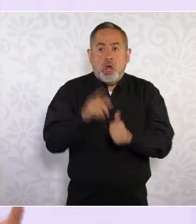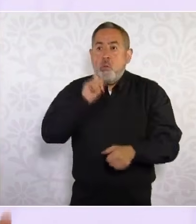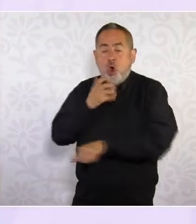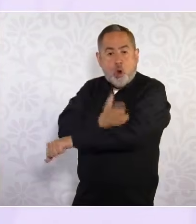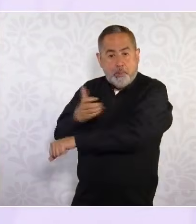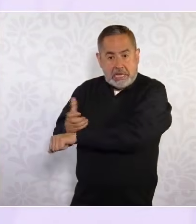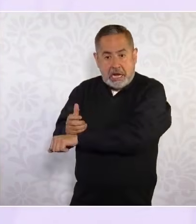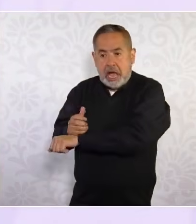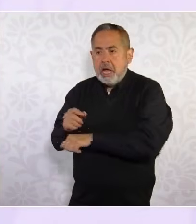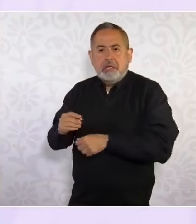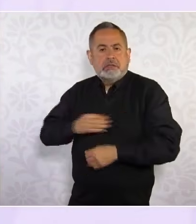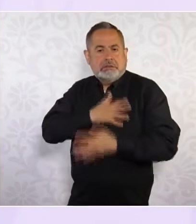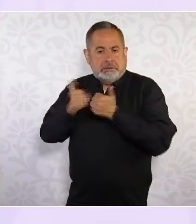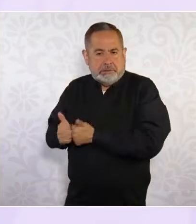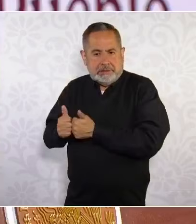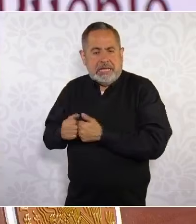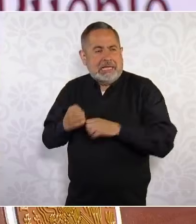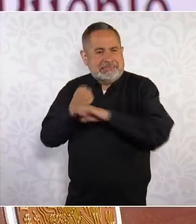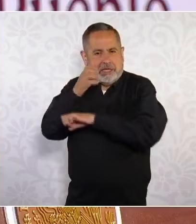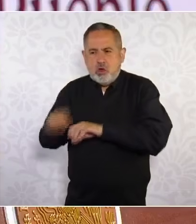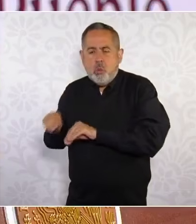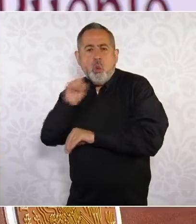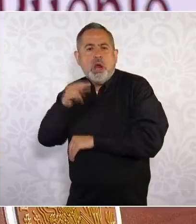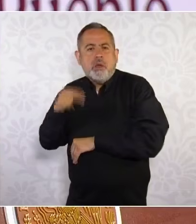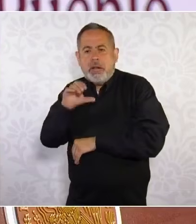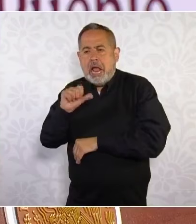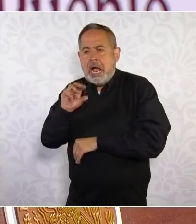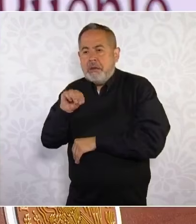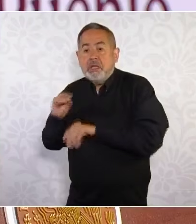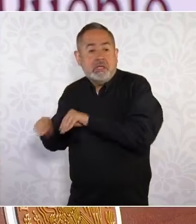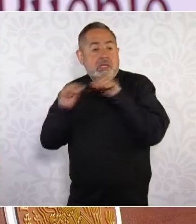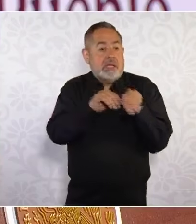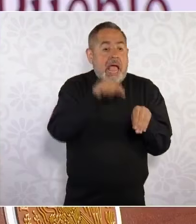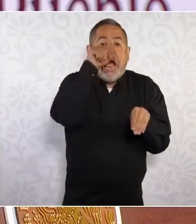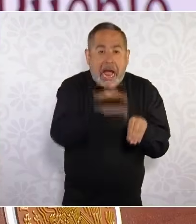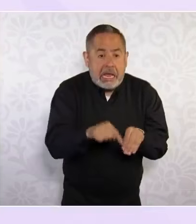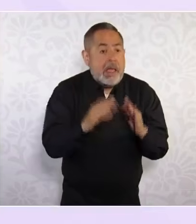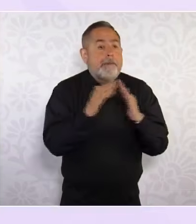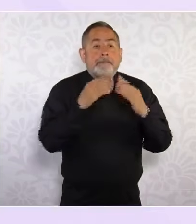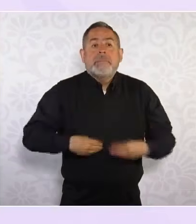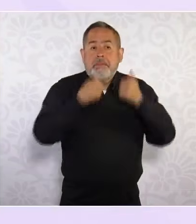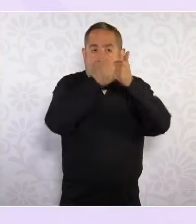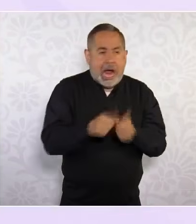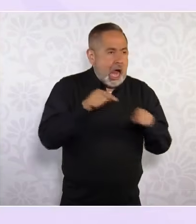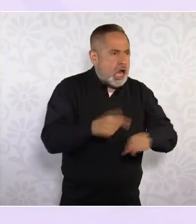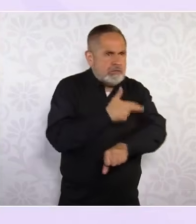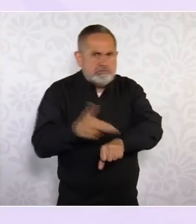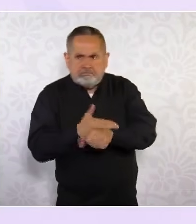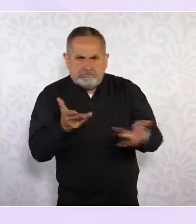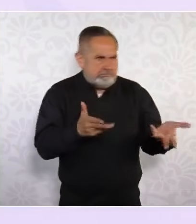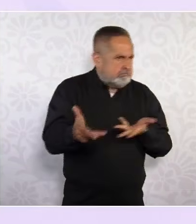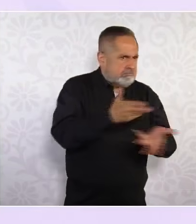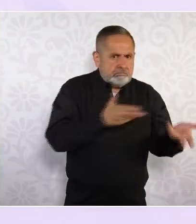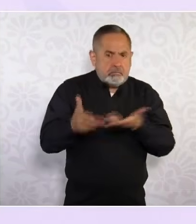la responsable de bienestar del Estado, que se llama Carmen. Ella se va a quedar a vivir ahí durante un tiempo. Vamos a poner un